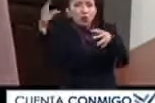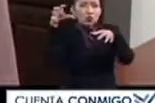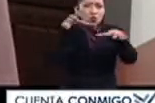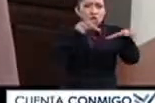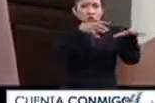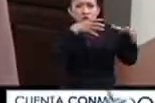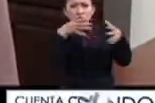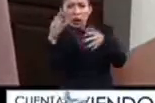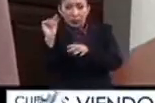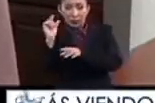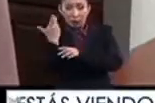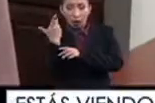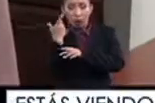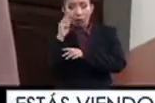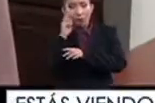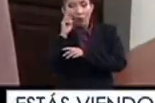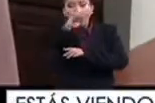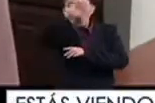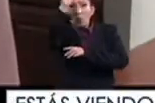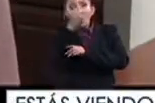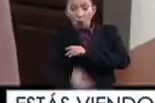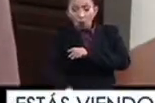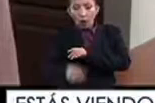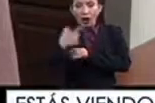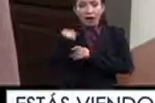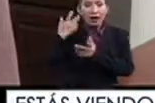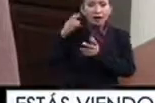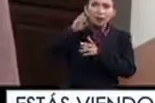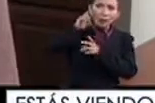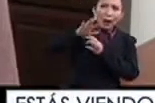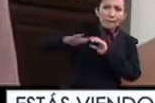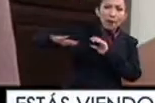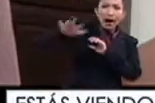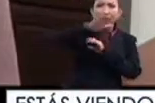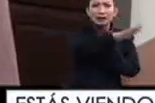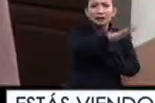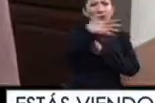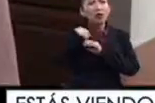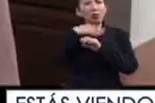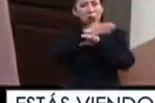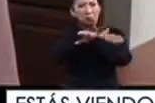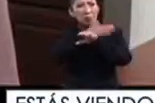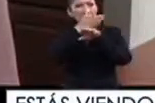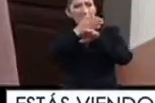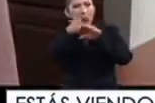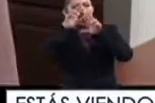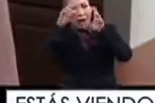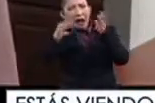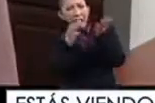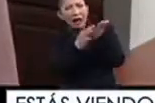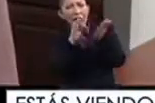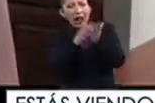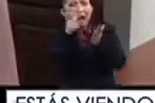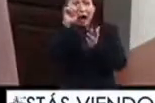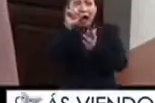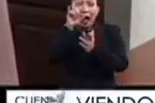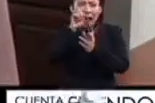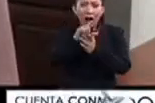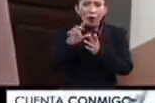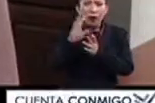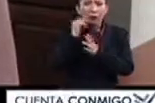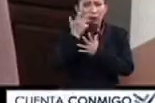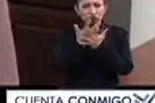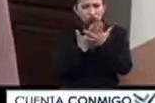tormenta. Un pedazo de trueno en el centro del patio, láminas de hojalata, encendedores de agua para la bacha entre